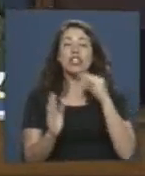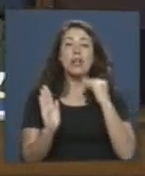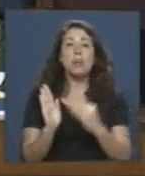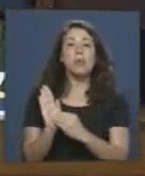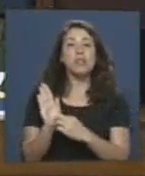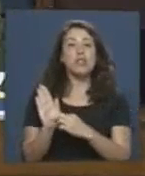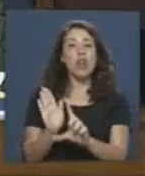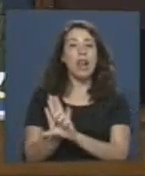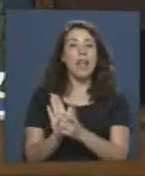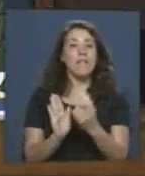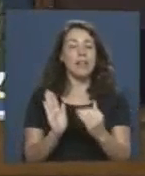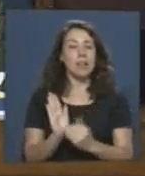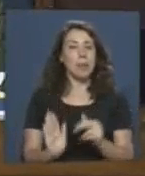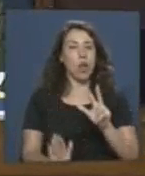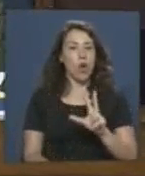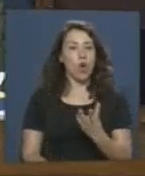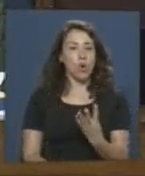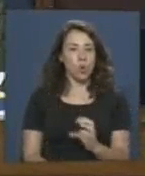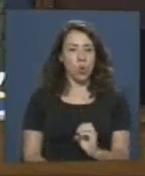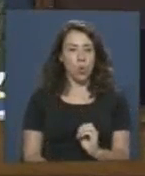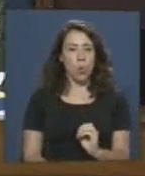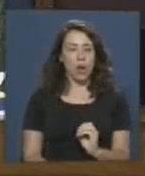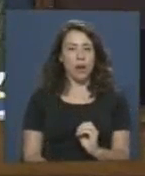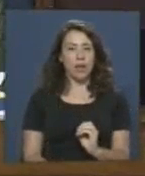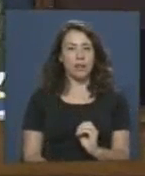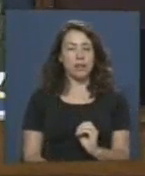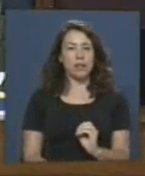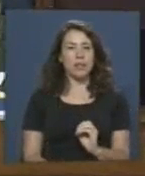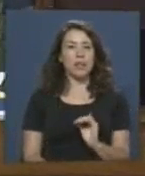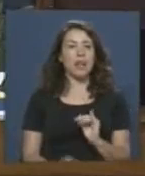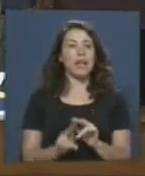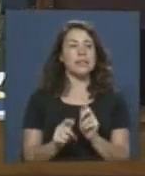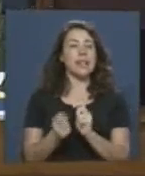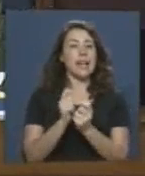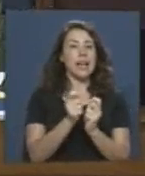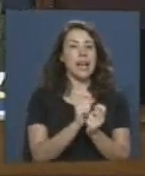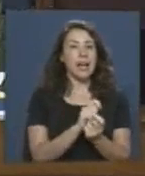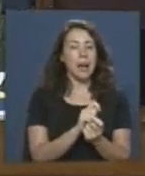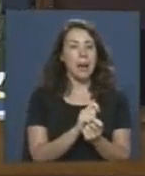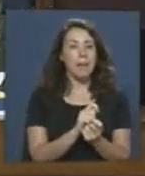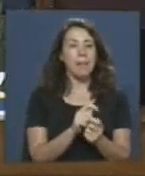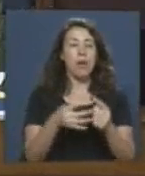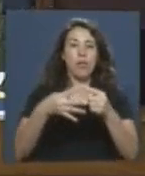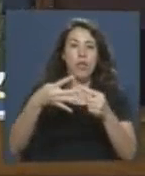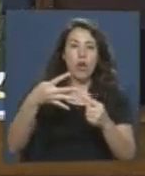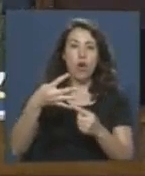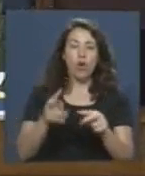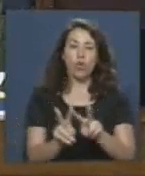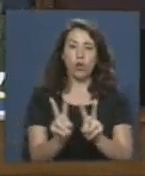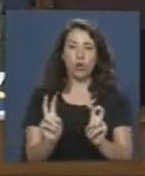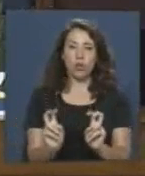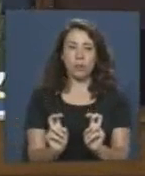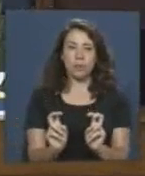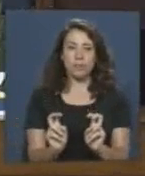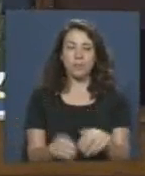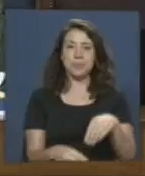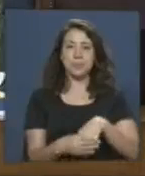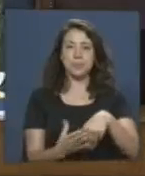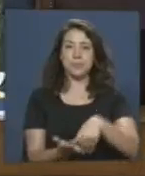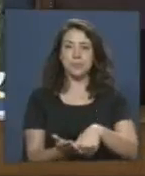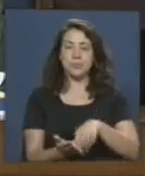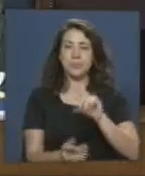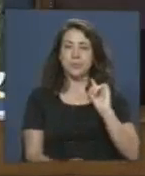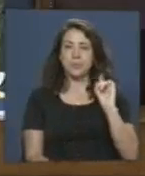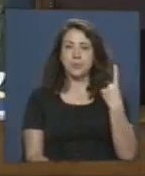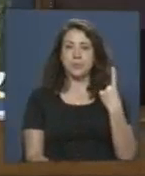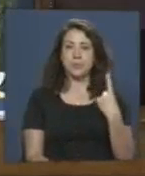en la ley 20.840 de introducirle modificaciones en otras materias. En votación en